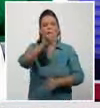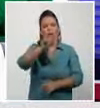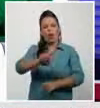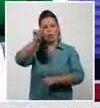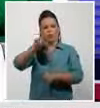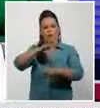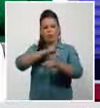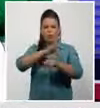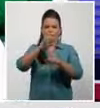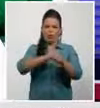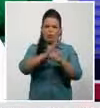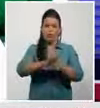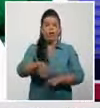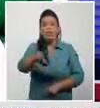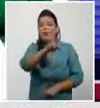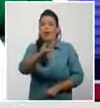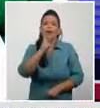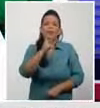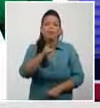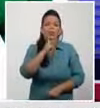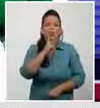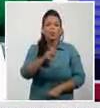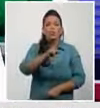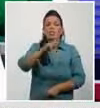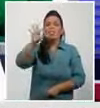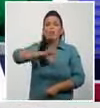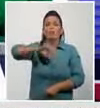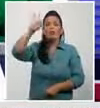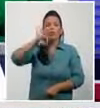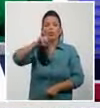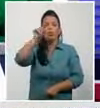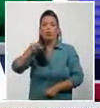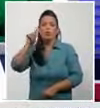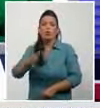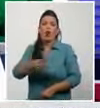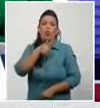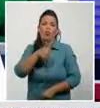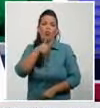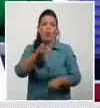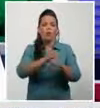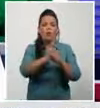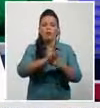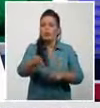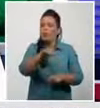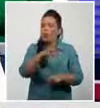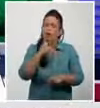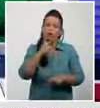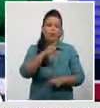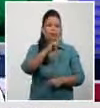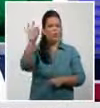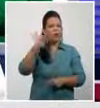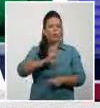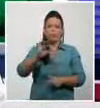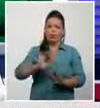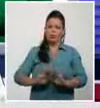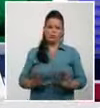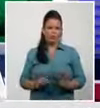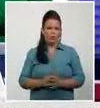de los casos sospechosos. O sea, con síntomas, con un elemento epidemiológico, se garantiza el 100%. Es